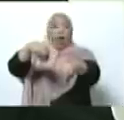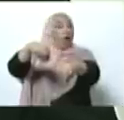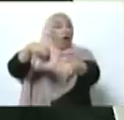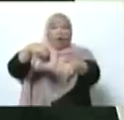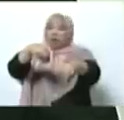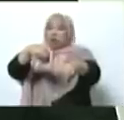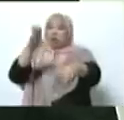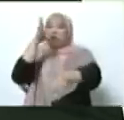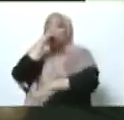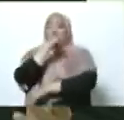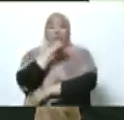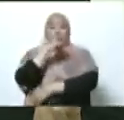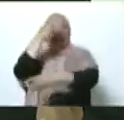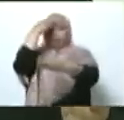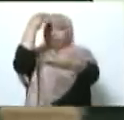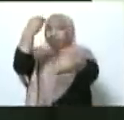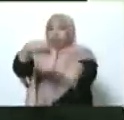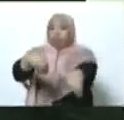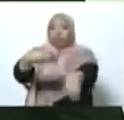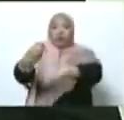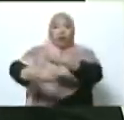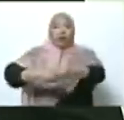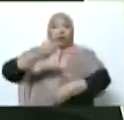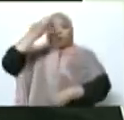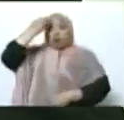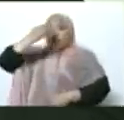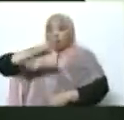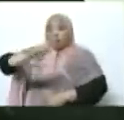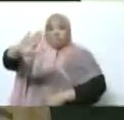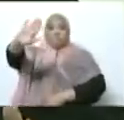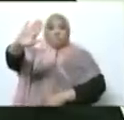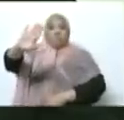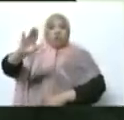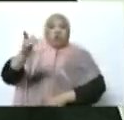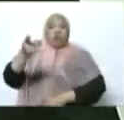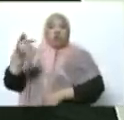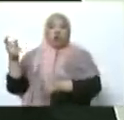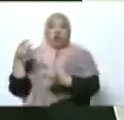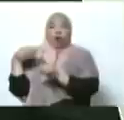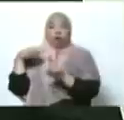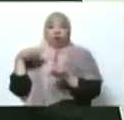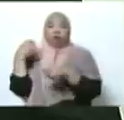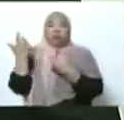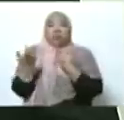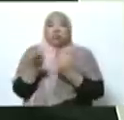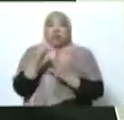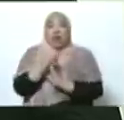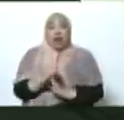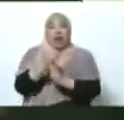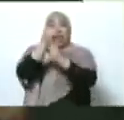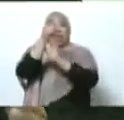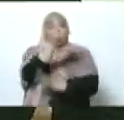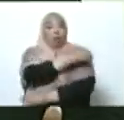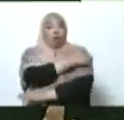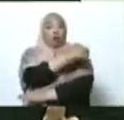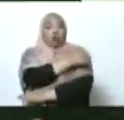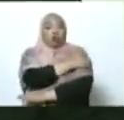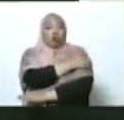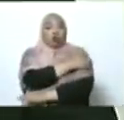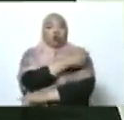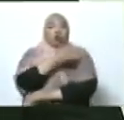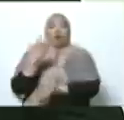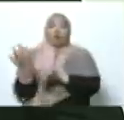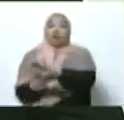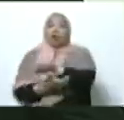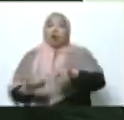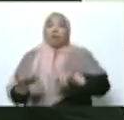realice en México, pues ellos consideran que no hay situaciones de persecuciones a estos dirigentes derechistas para que el diálogo no se haga en